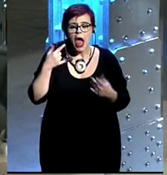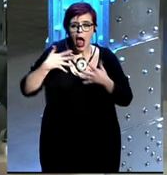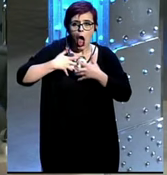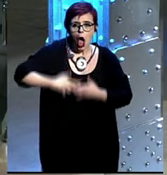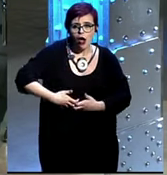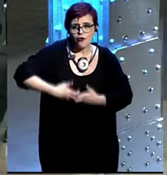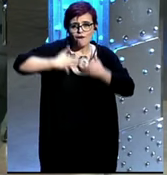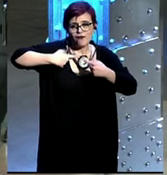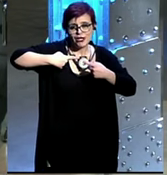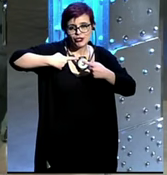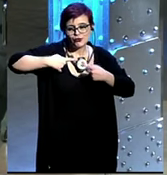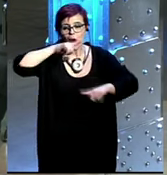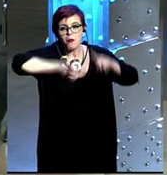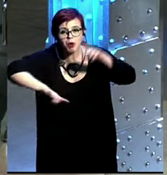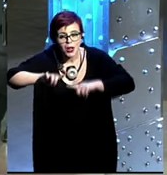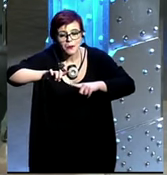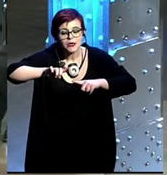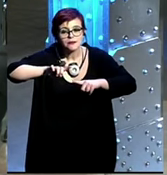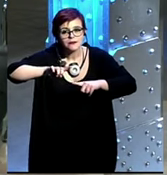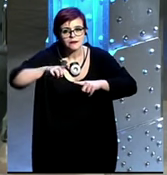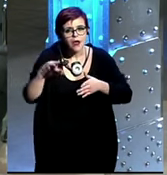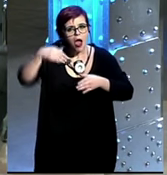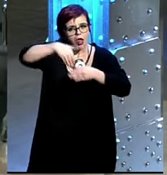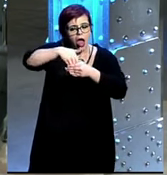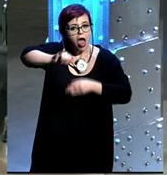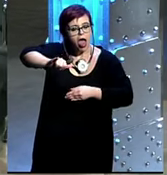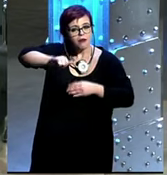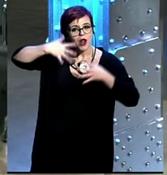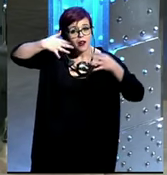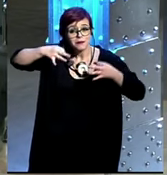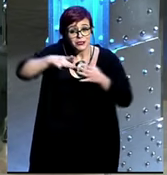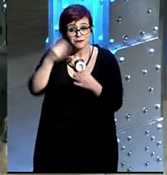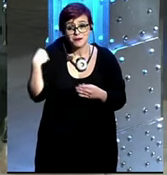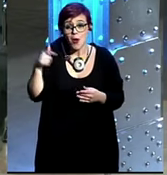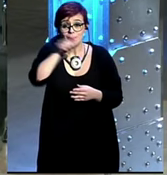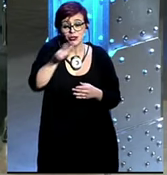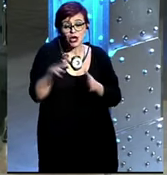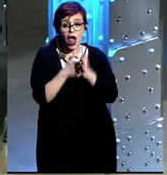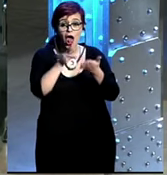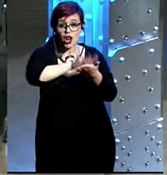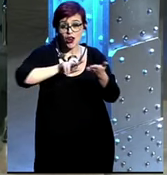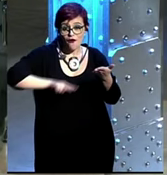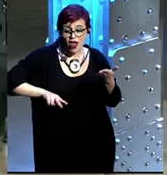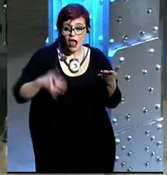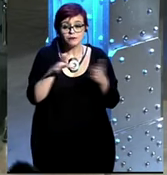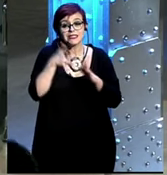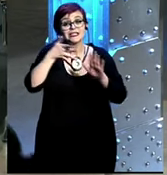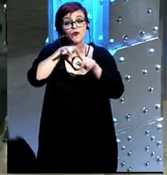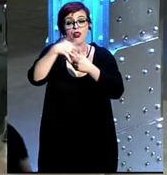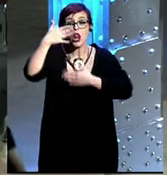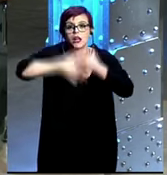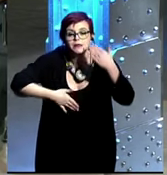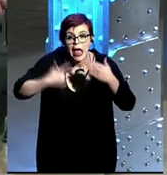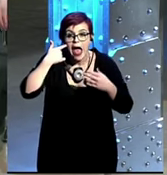pero llenísimas de lo que hacen en buena medida los novelistas, que es plantear las situaciones límites y ver